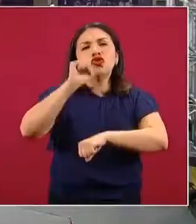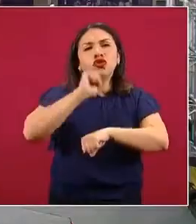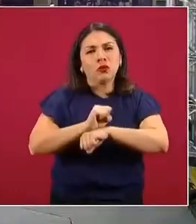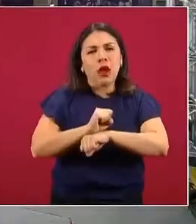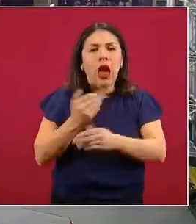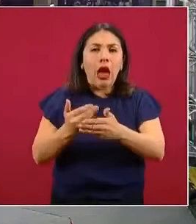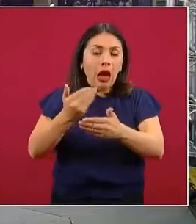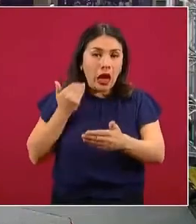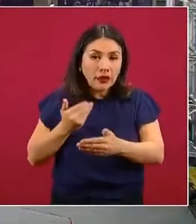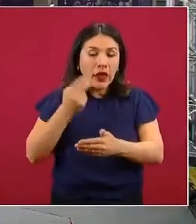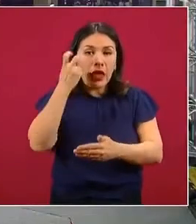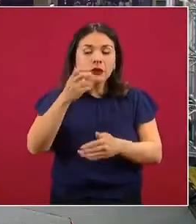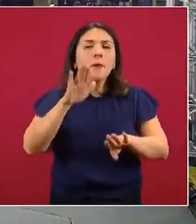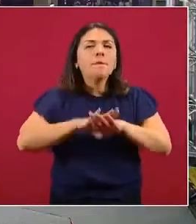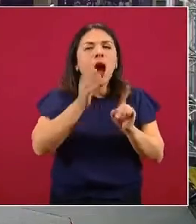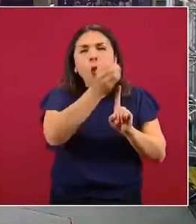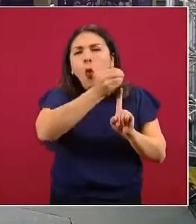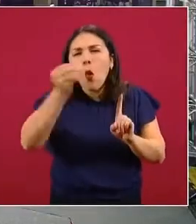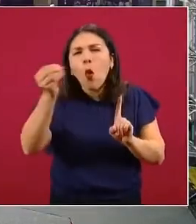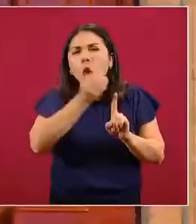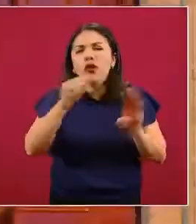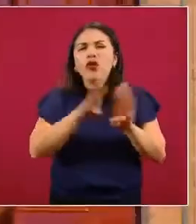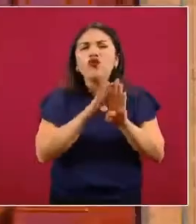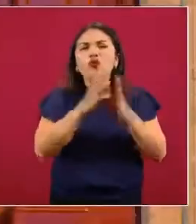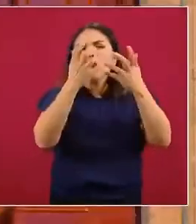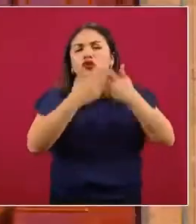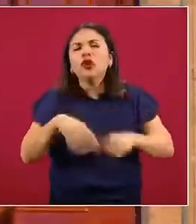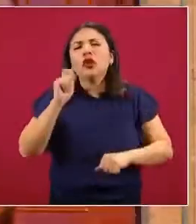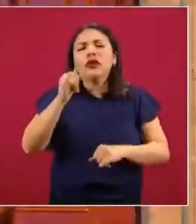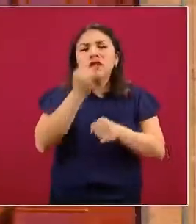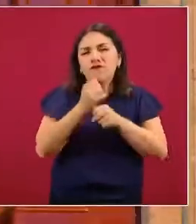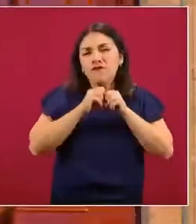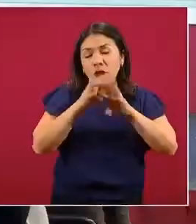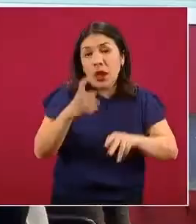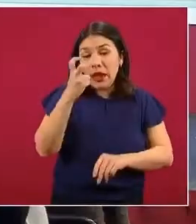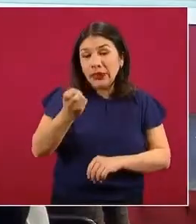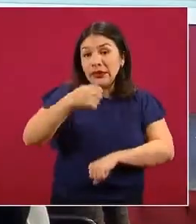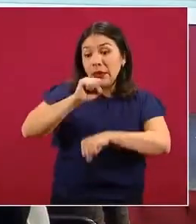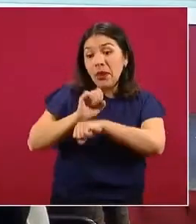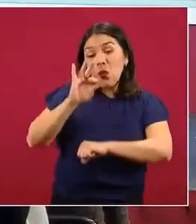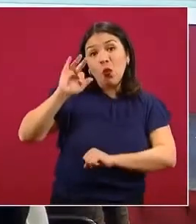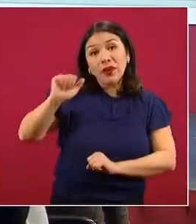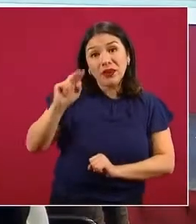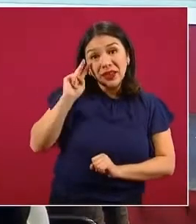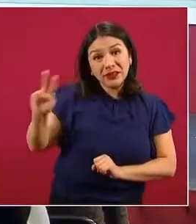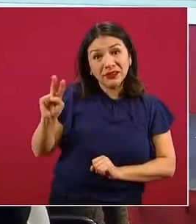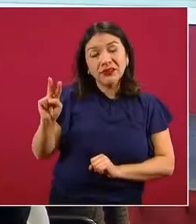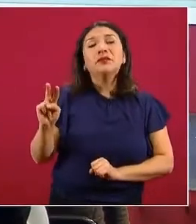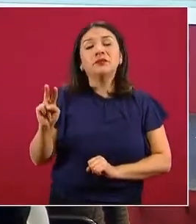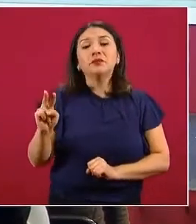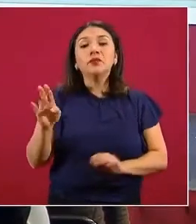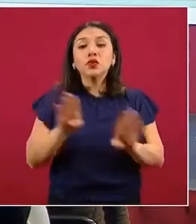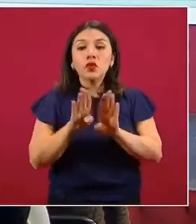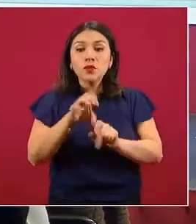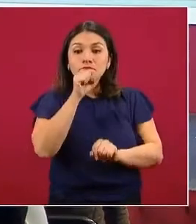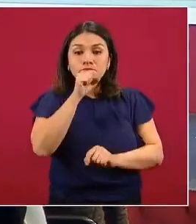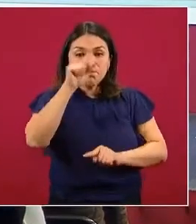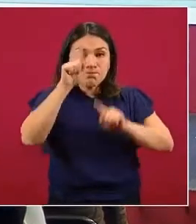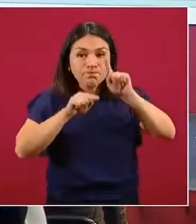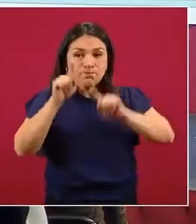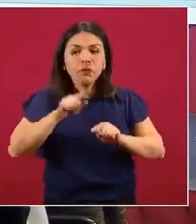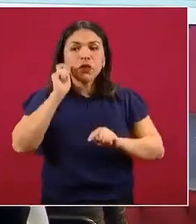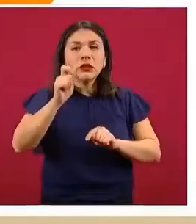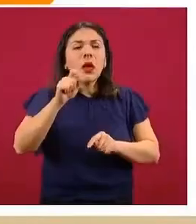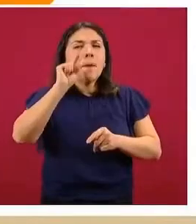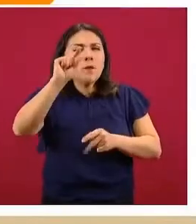federativas y se va ordenando en función de los datos. Entonces, la semana 46 vemos para efectos de la gráfica que abre con